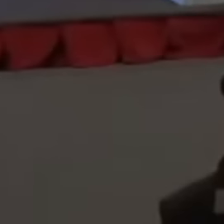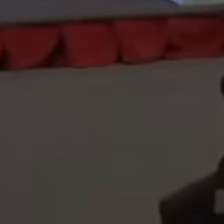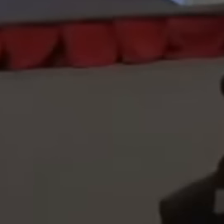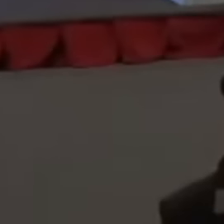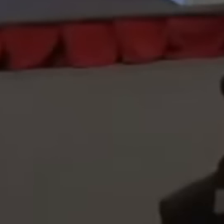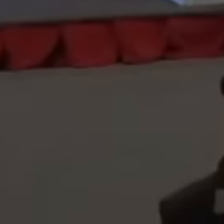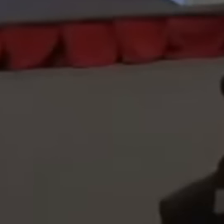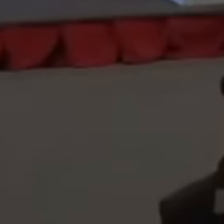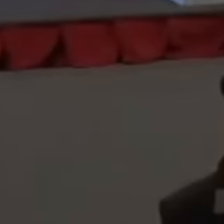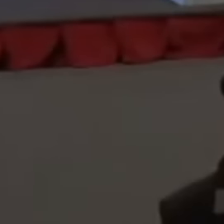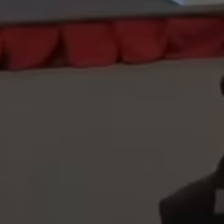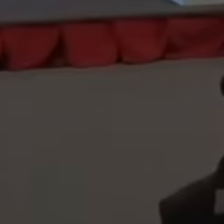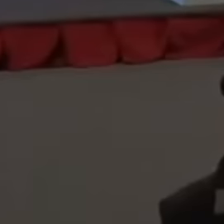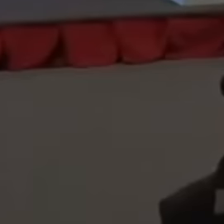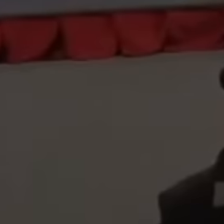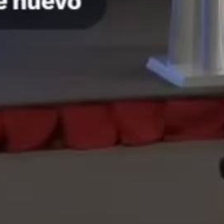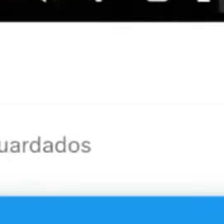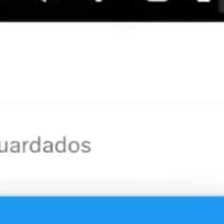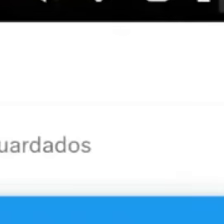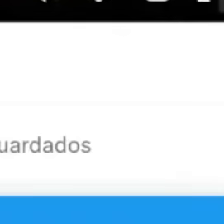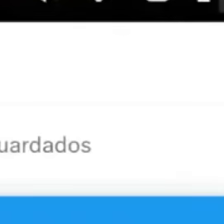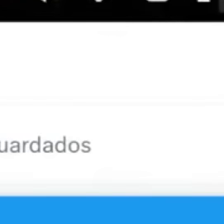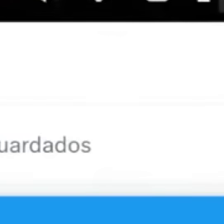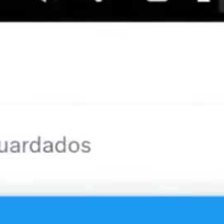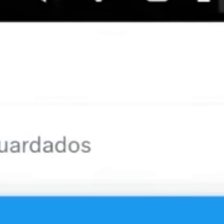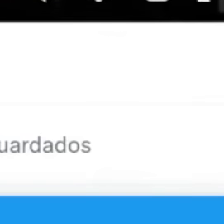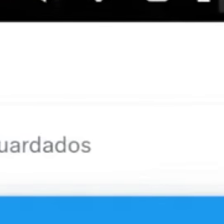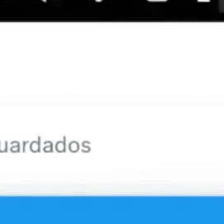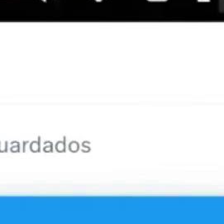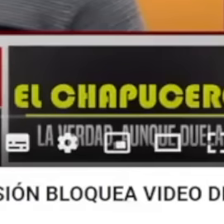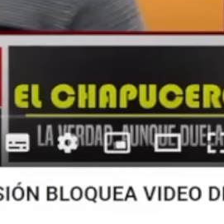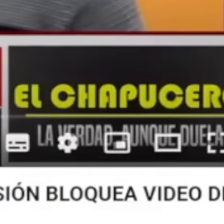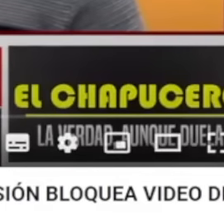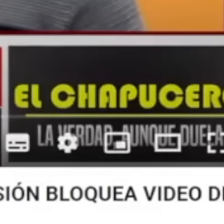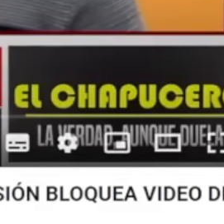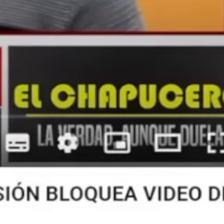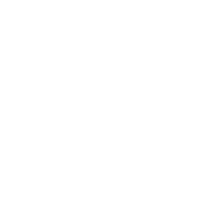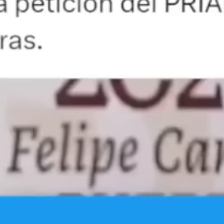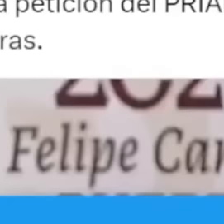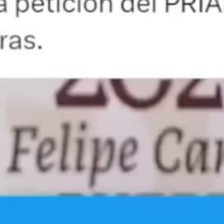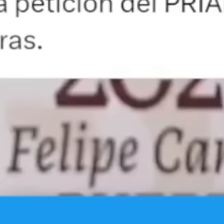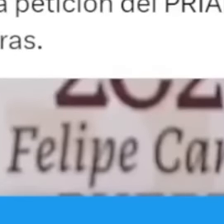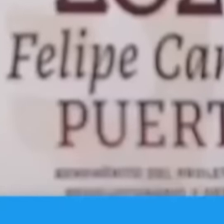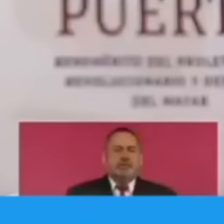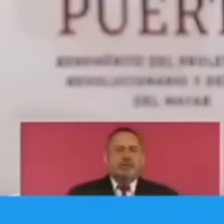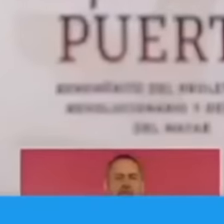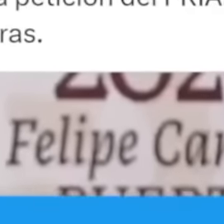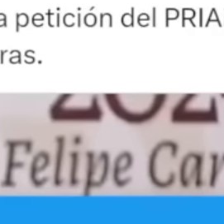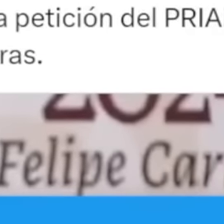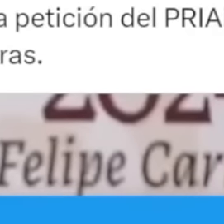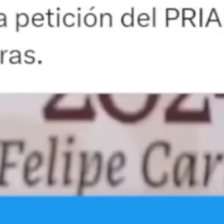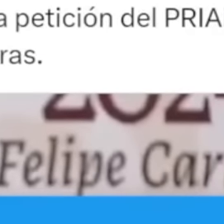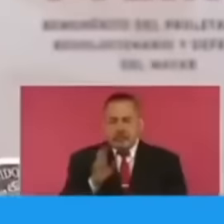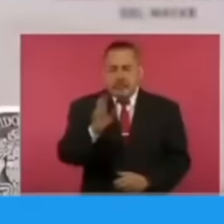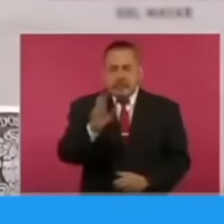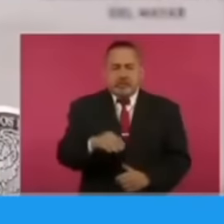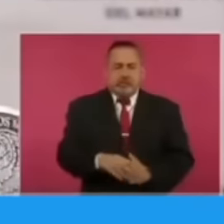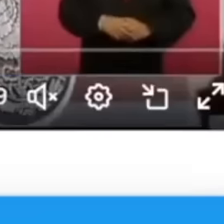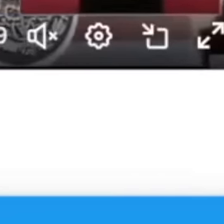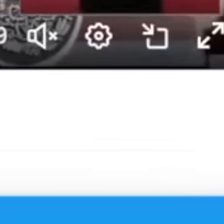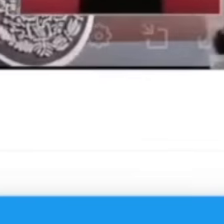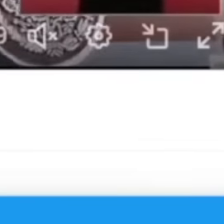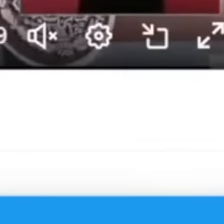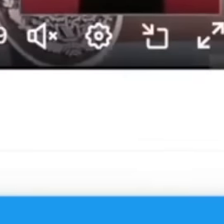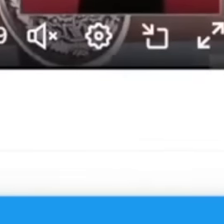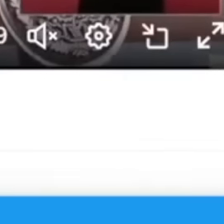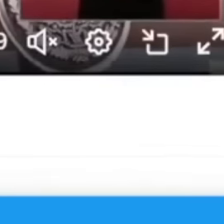Pues otro matraquero del imperio yanquista, ahí está, el chapucero denunció esta